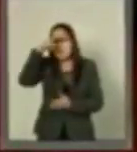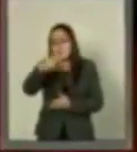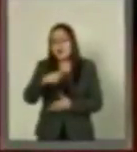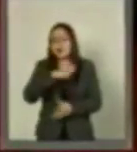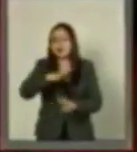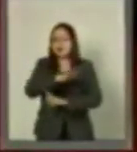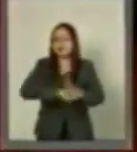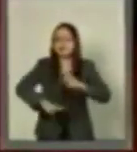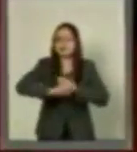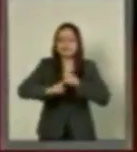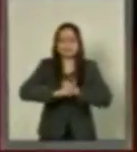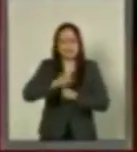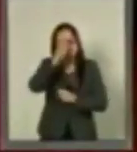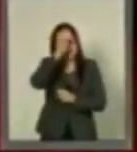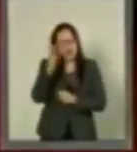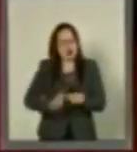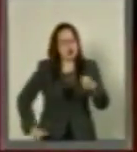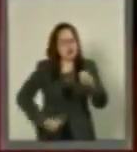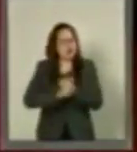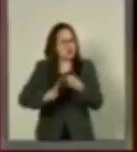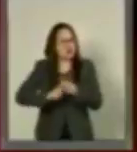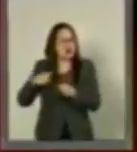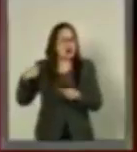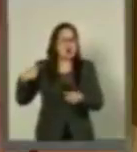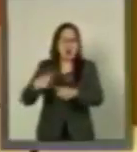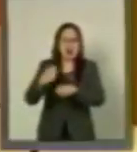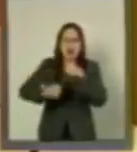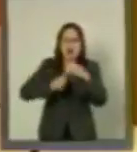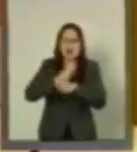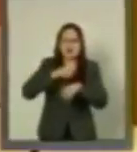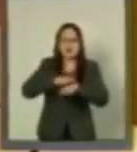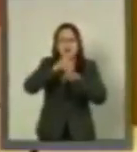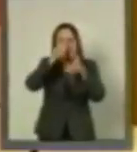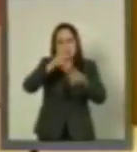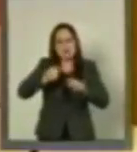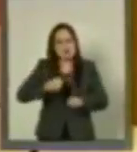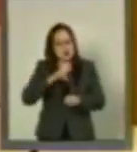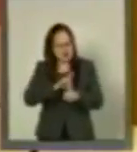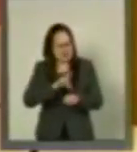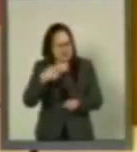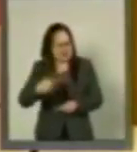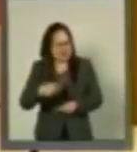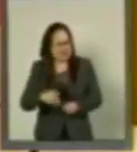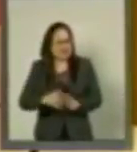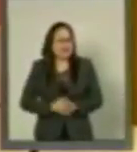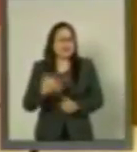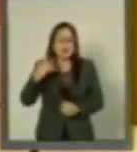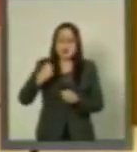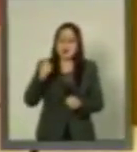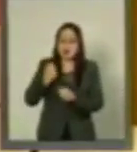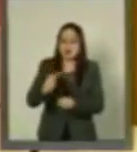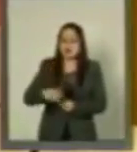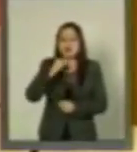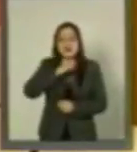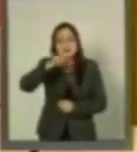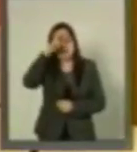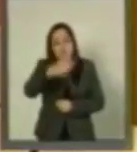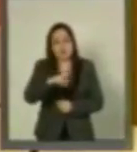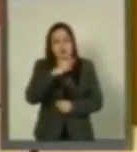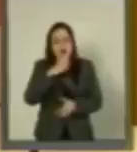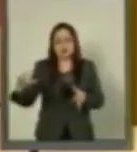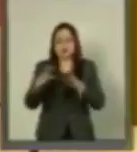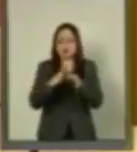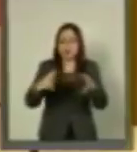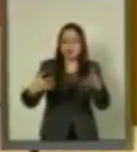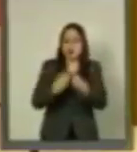atraviesa por una de sus etapas más críticas de los últimos tiempos en materia de seguridad. A 5 años de que este Senado de la República